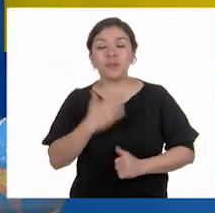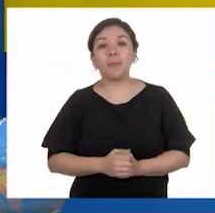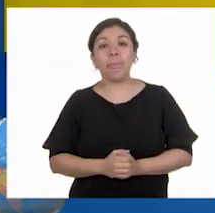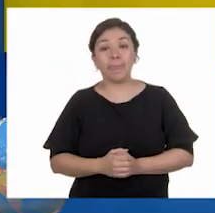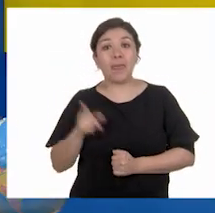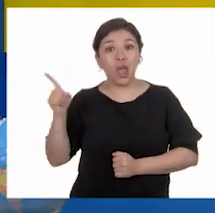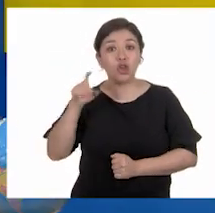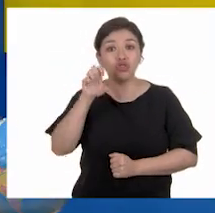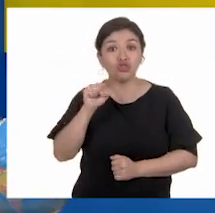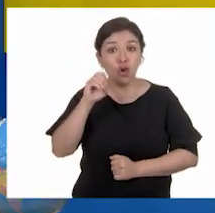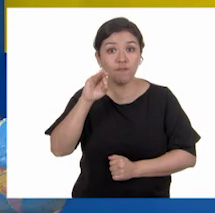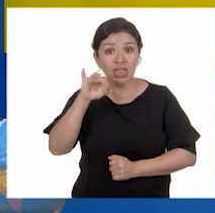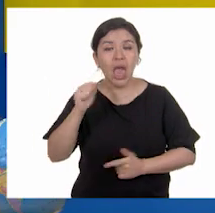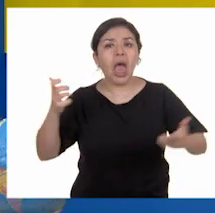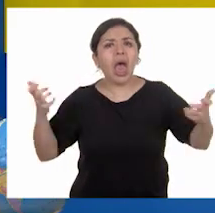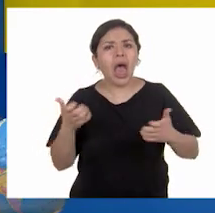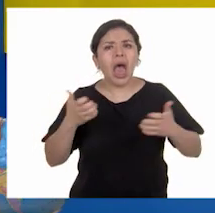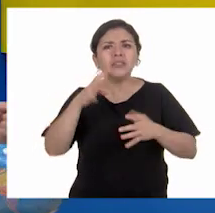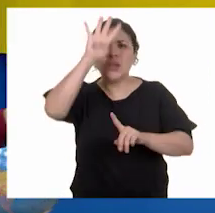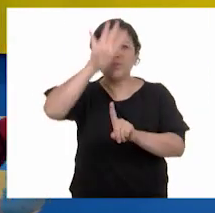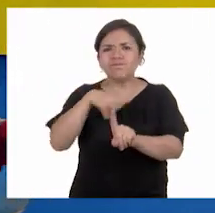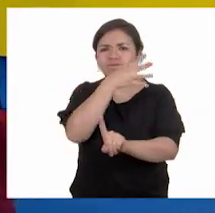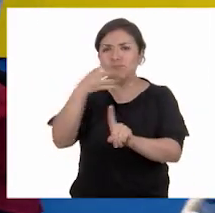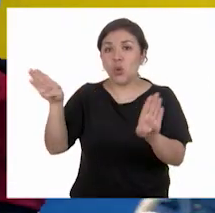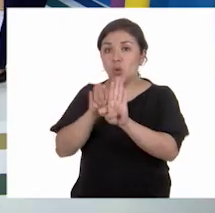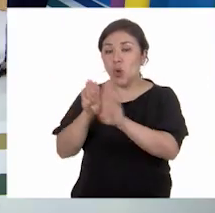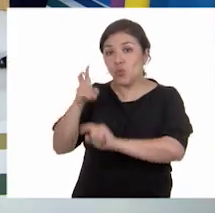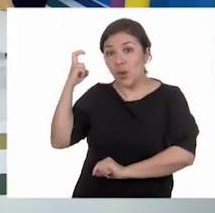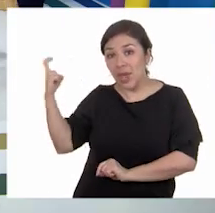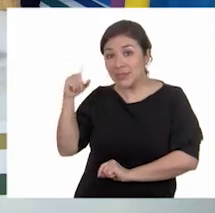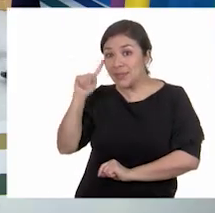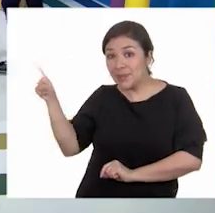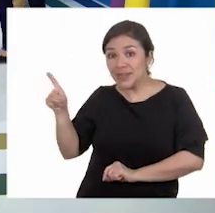pues ella hizo una tabla como esta,